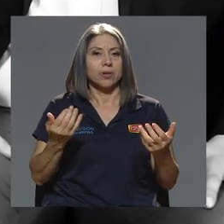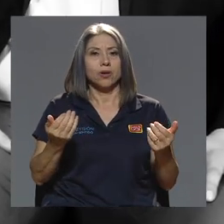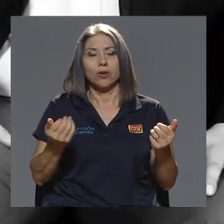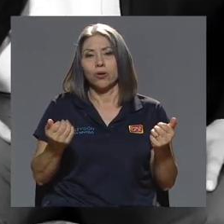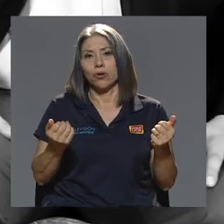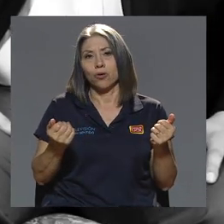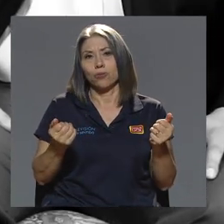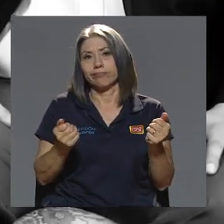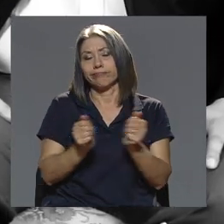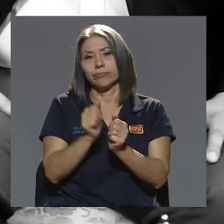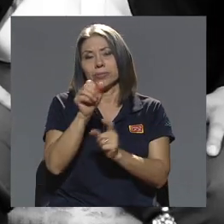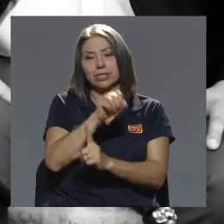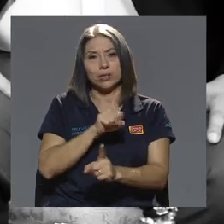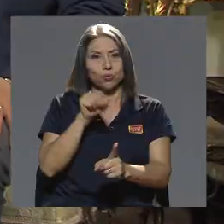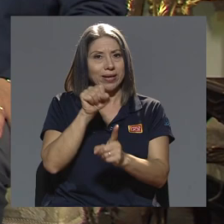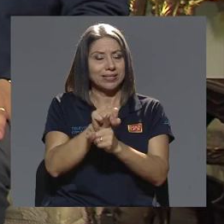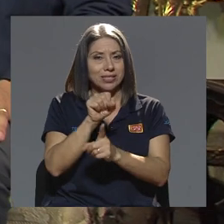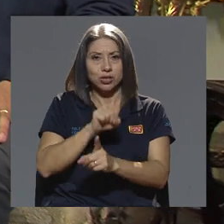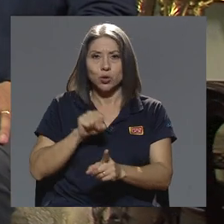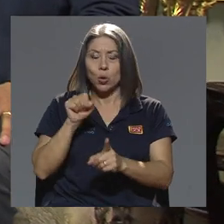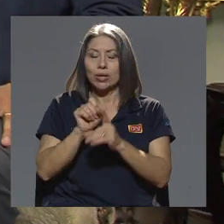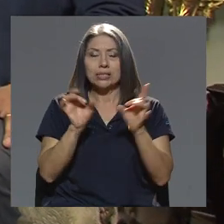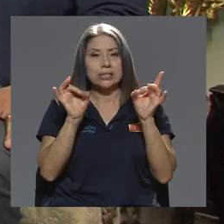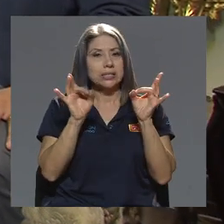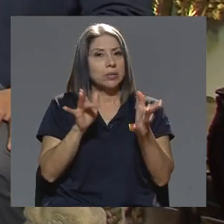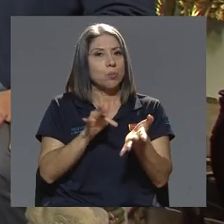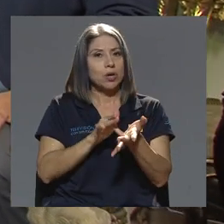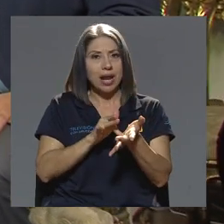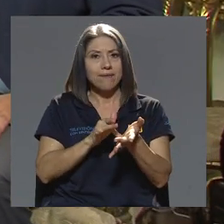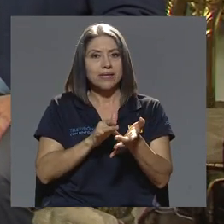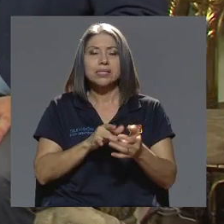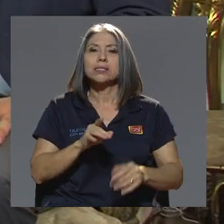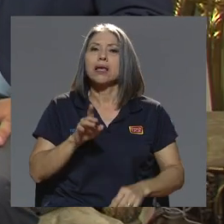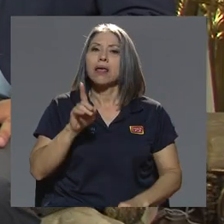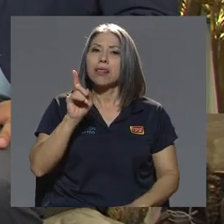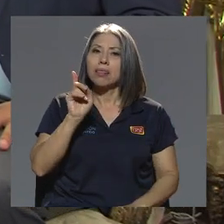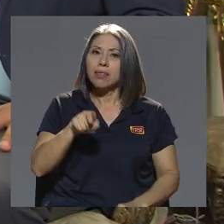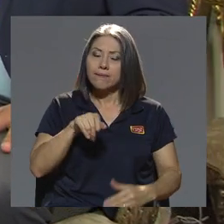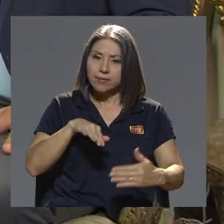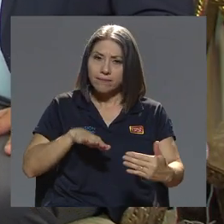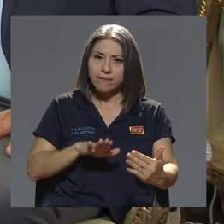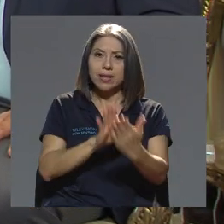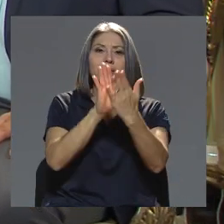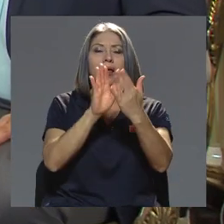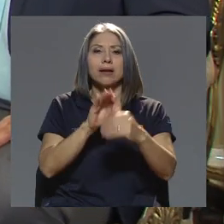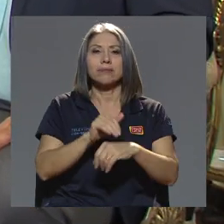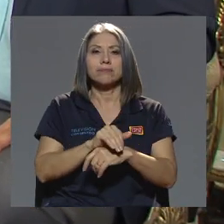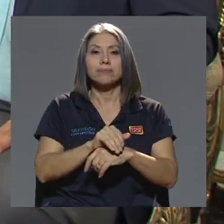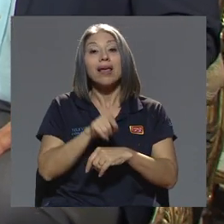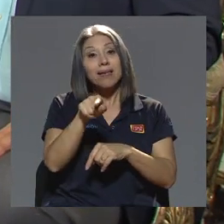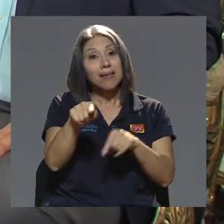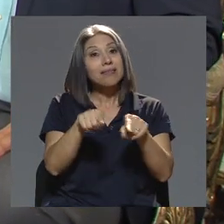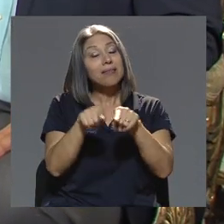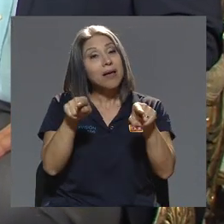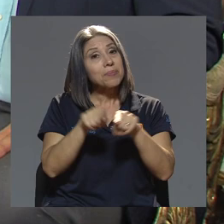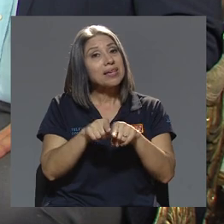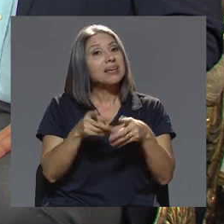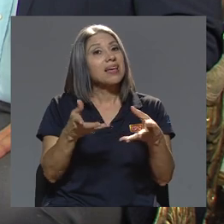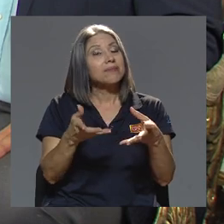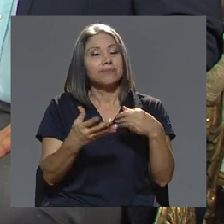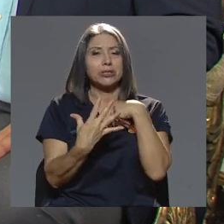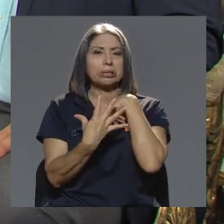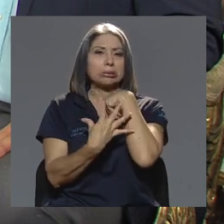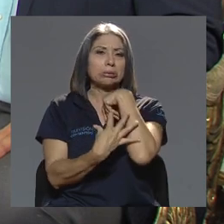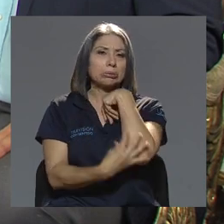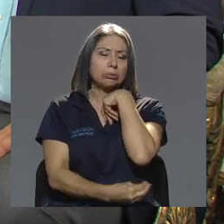con situaciones muy graves que había que enfrentar y entre las cuales estaban los altos niveles de